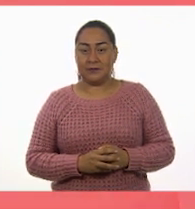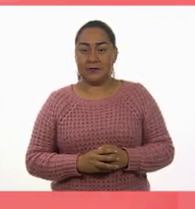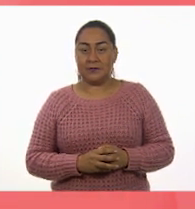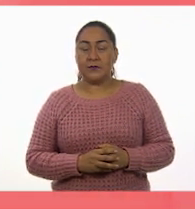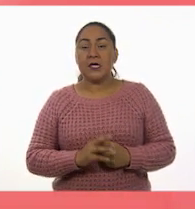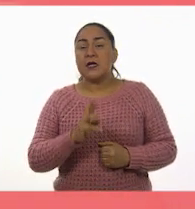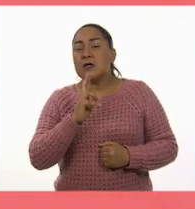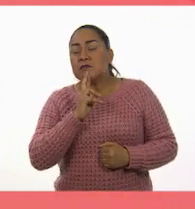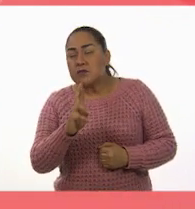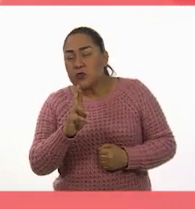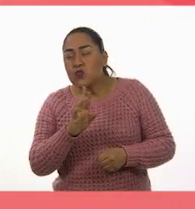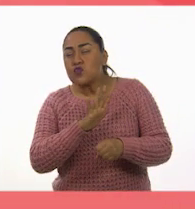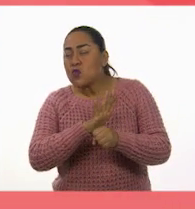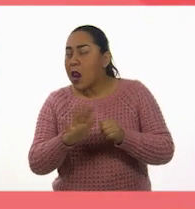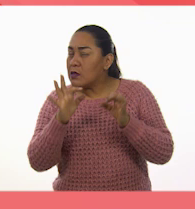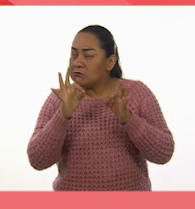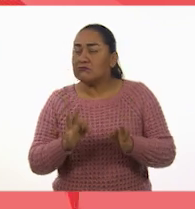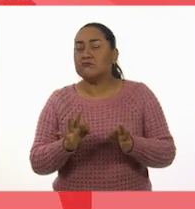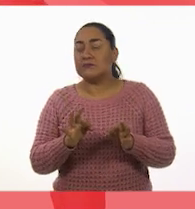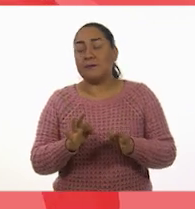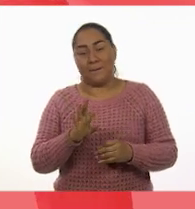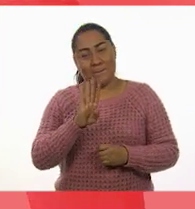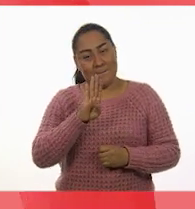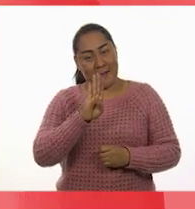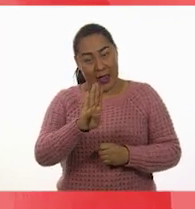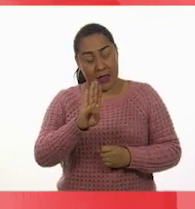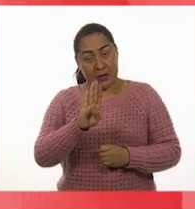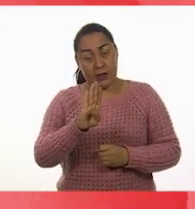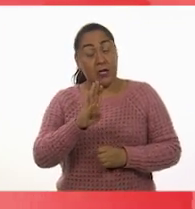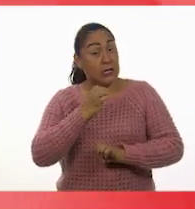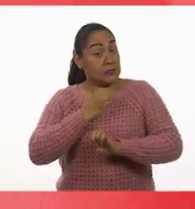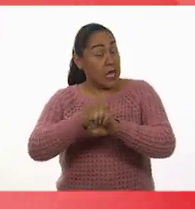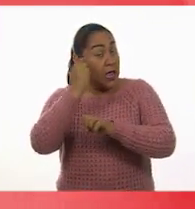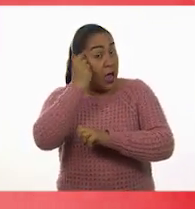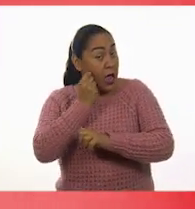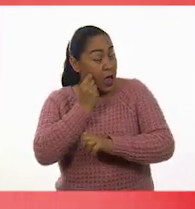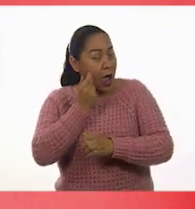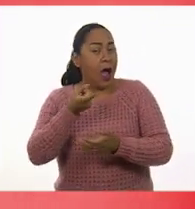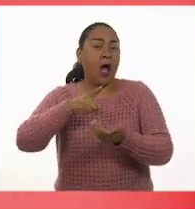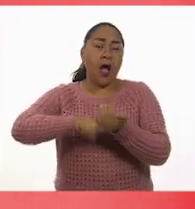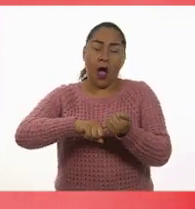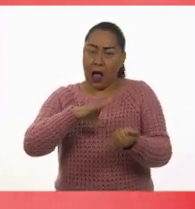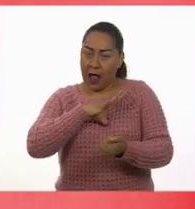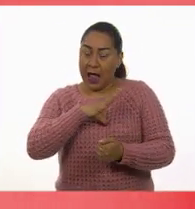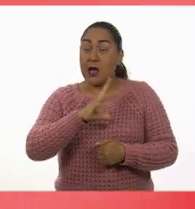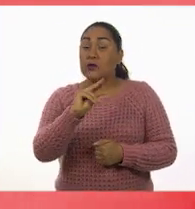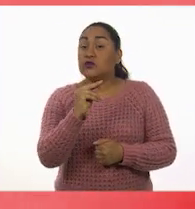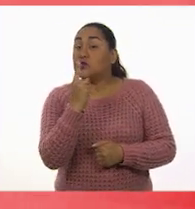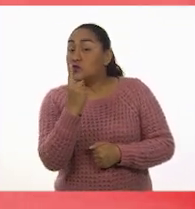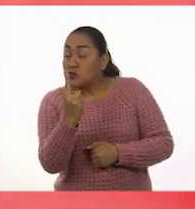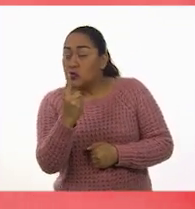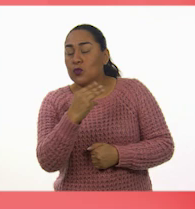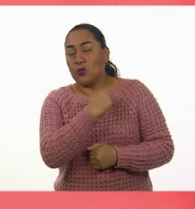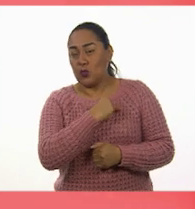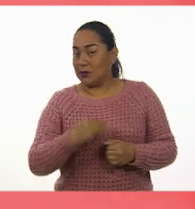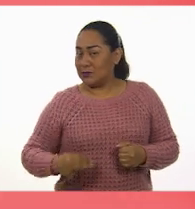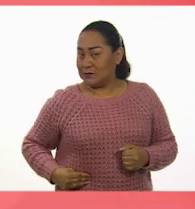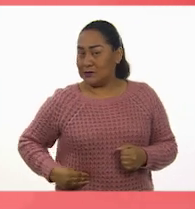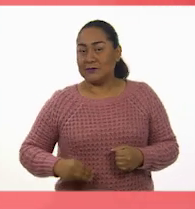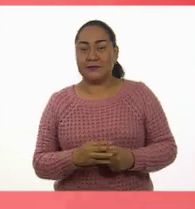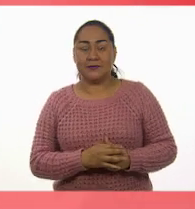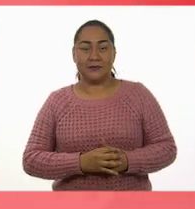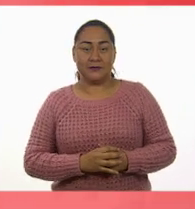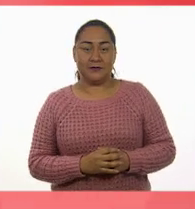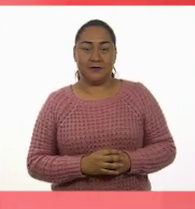La respuesta correcta es B. El estado de Guerrero se compone de 81 municipios.